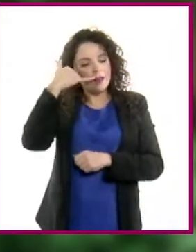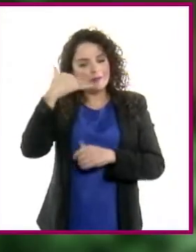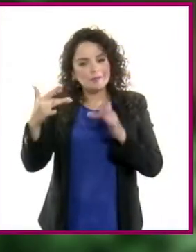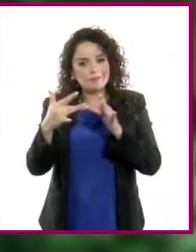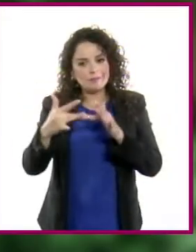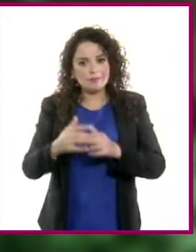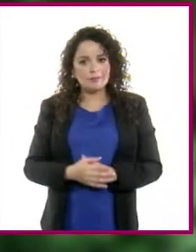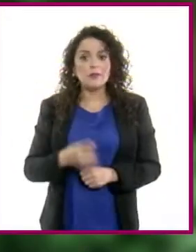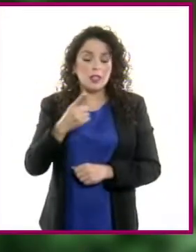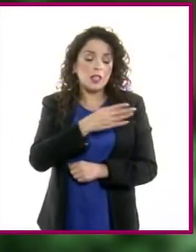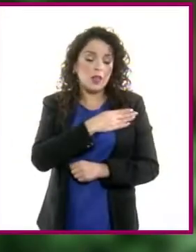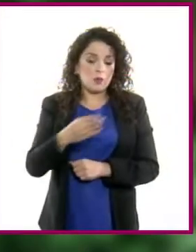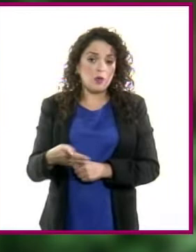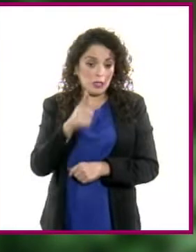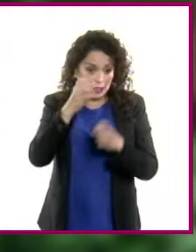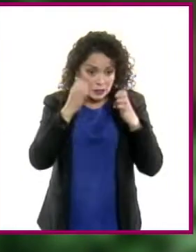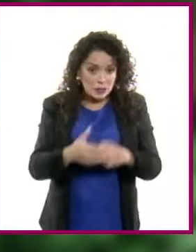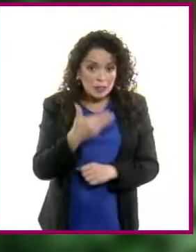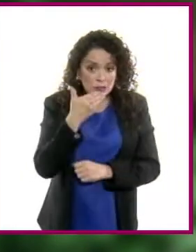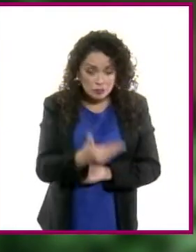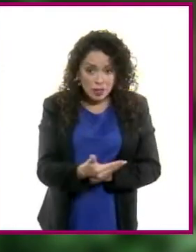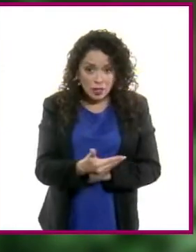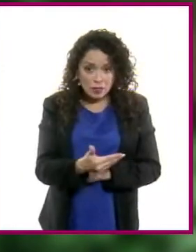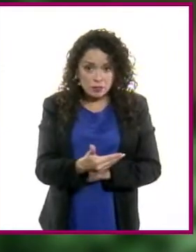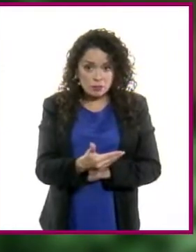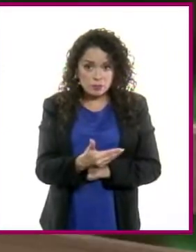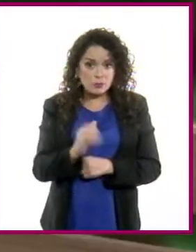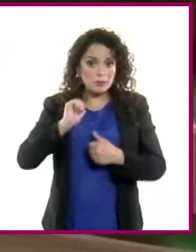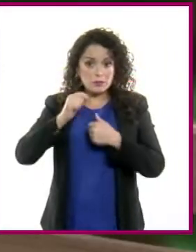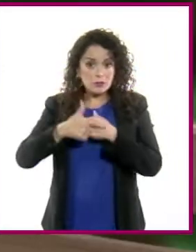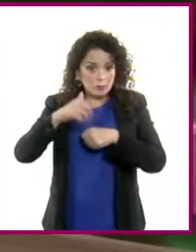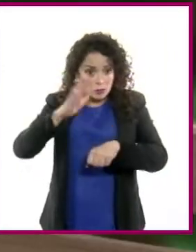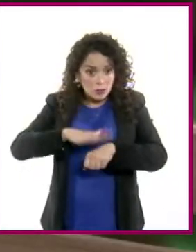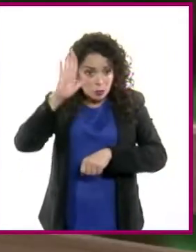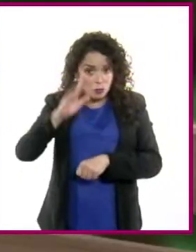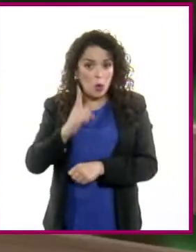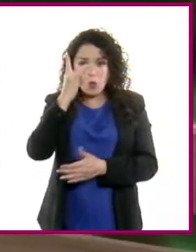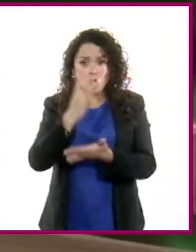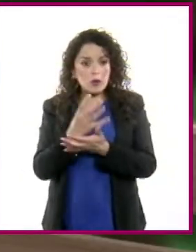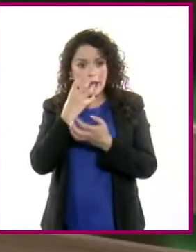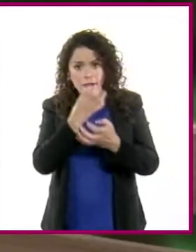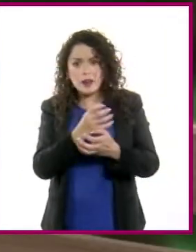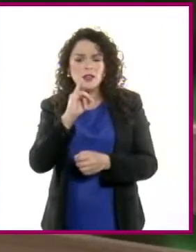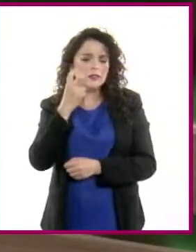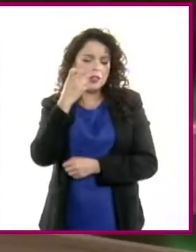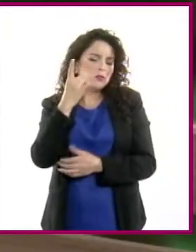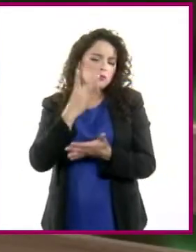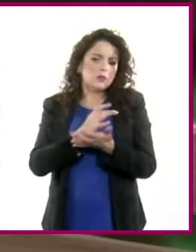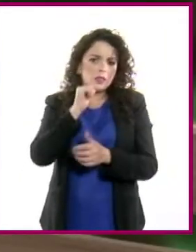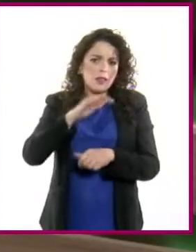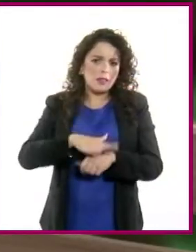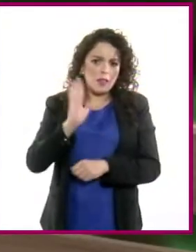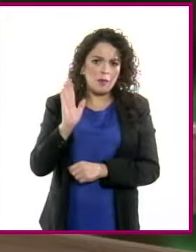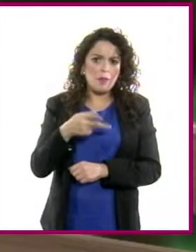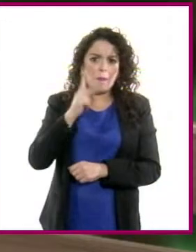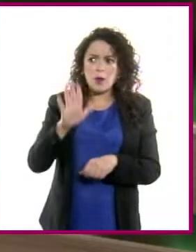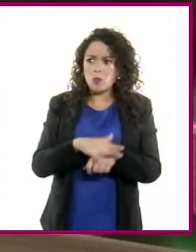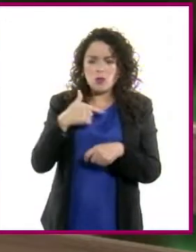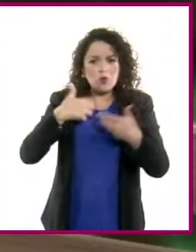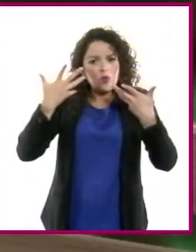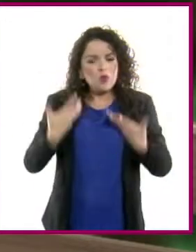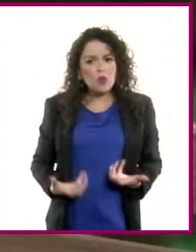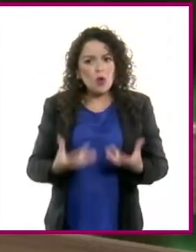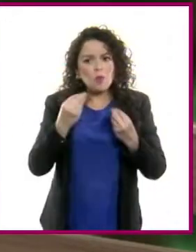hiciste. ¿Segura que estás bien? ¿No te hizo nada además de gritarte? No, nada más. Y eso es lo que más me enoja. ¿Por qué me asustó tanto? ¿Por